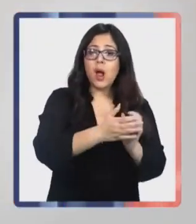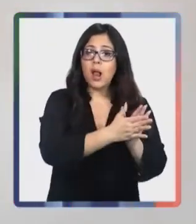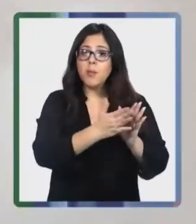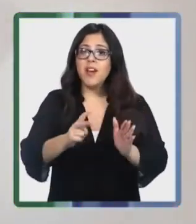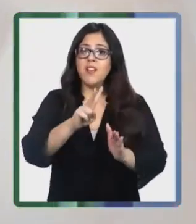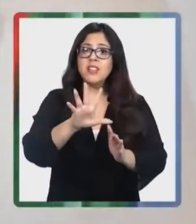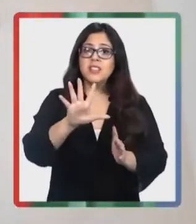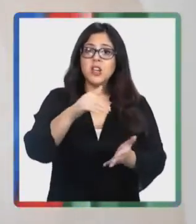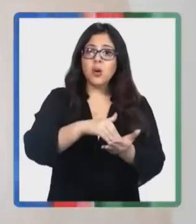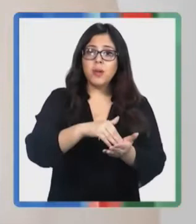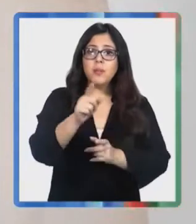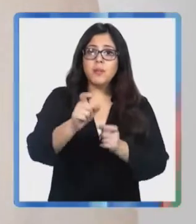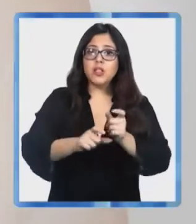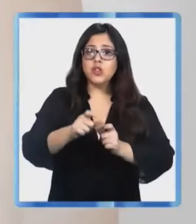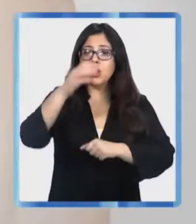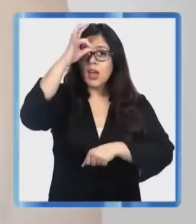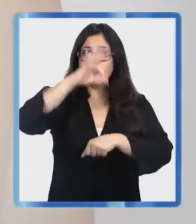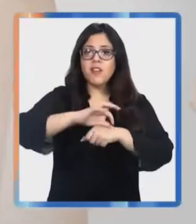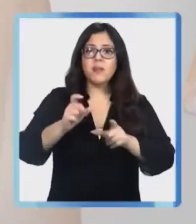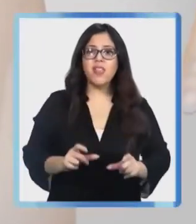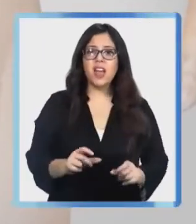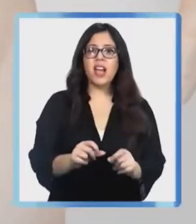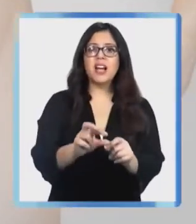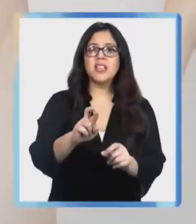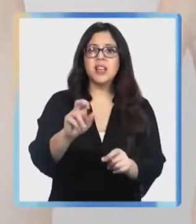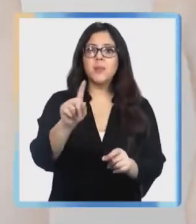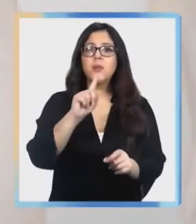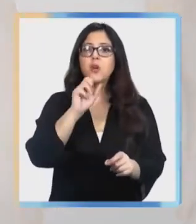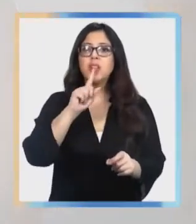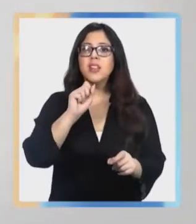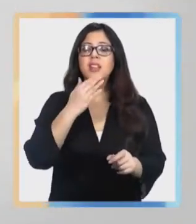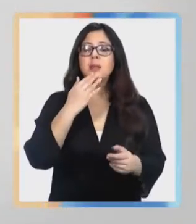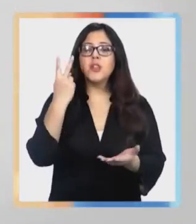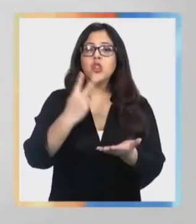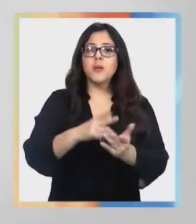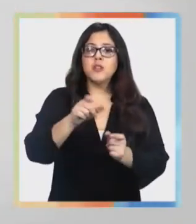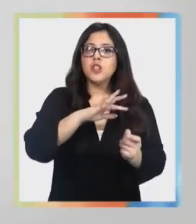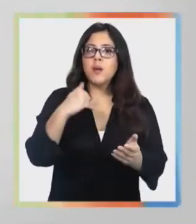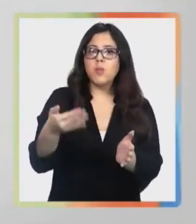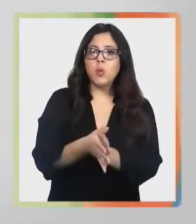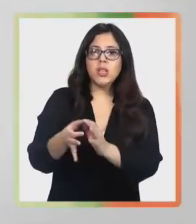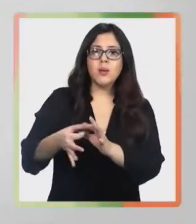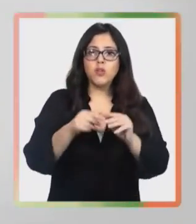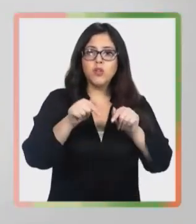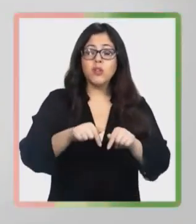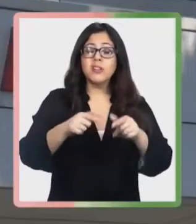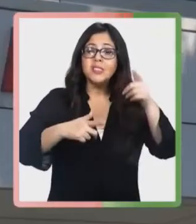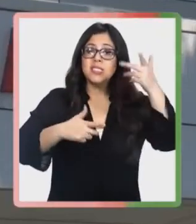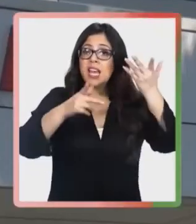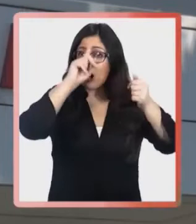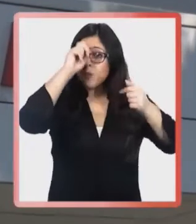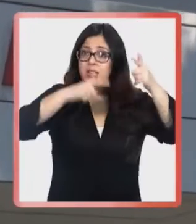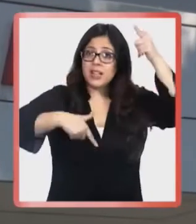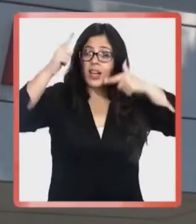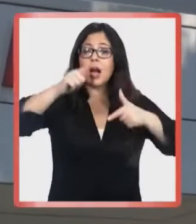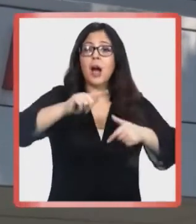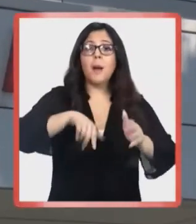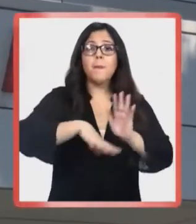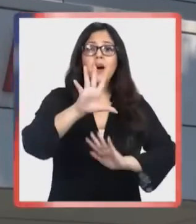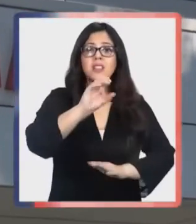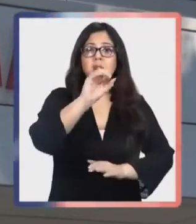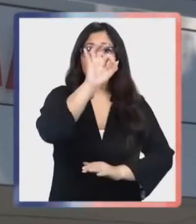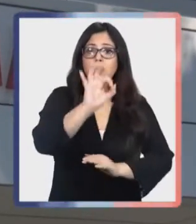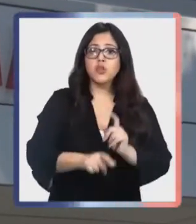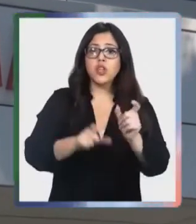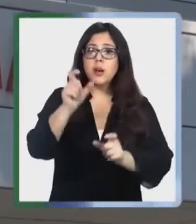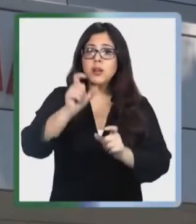anualmente se registran 25 mil casos nuevos de cáncer de próstata y 2000 muertes de vida esta causa en tanto en el hospital de talca más del 50 por